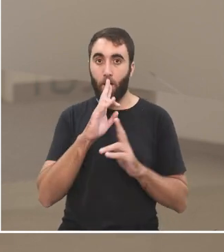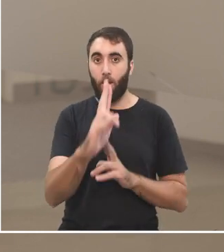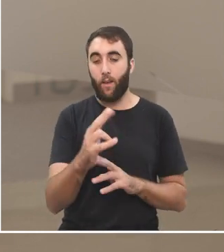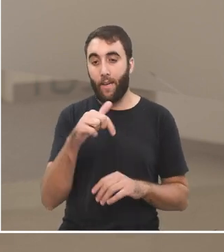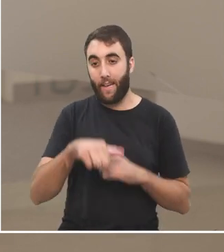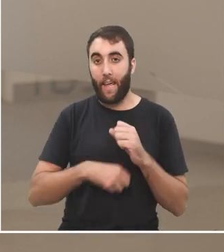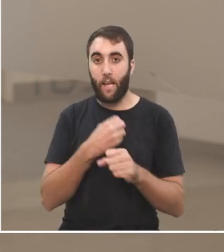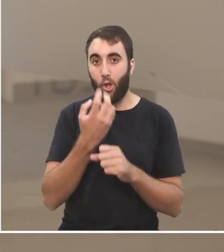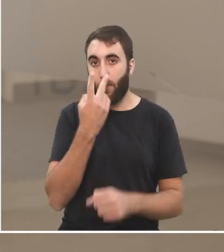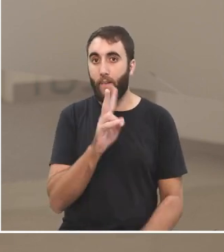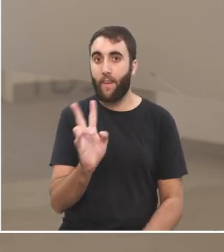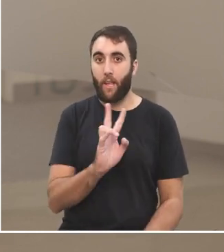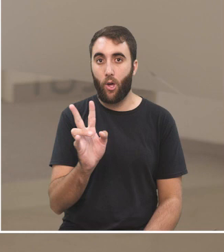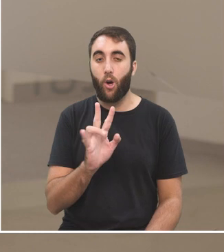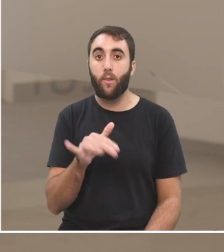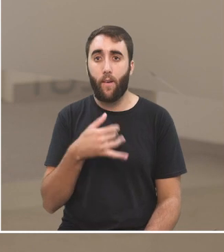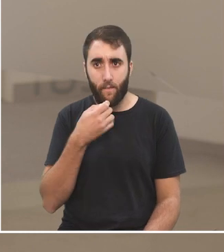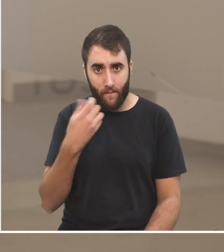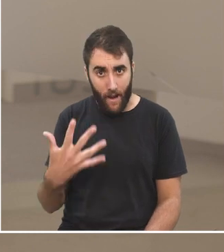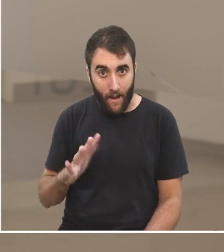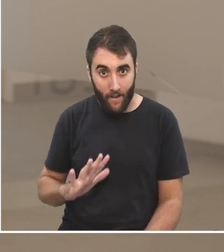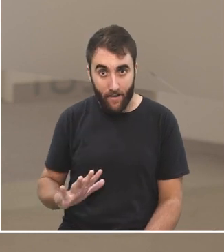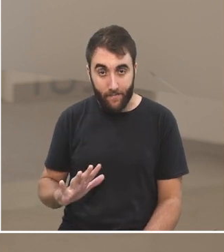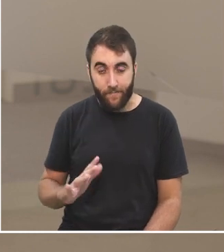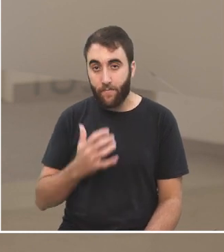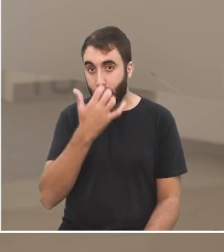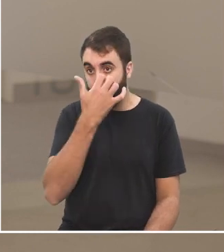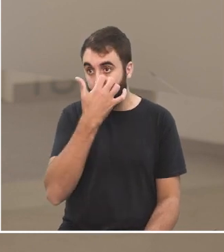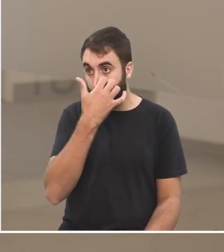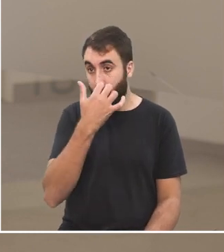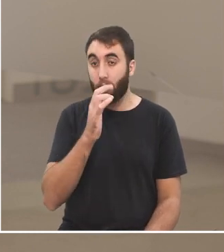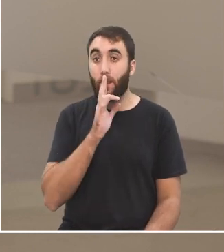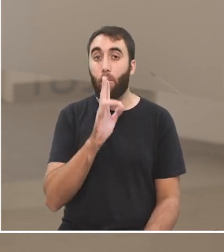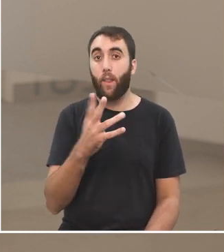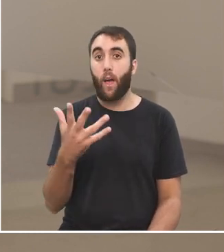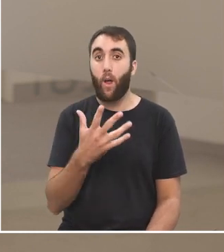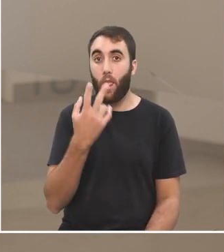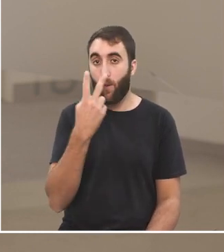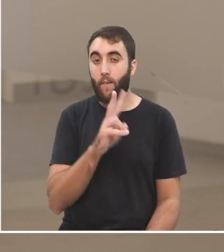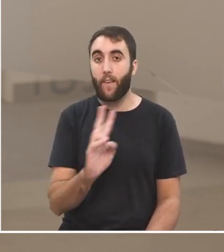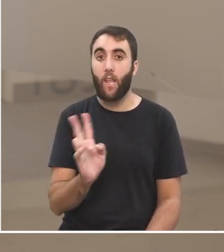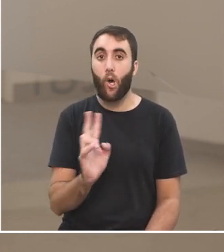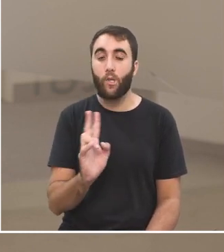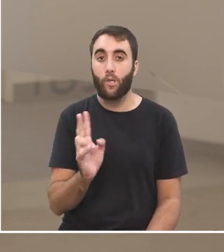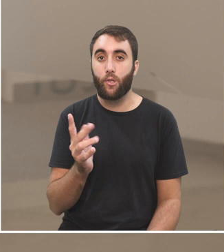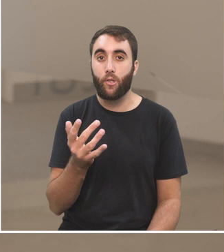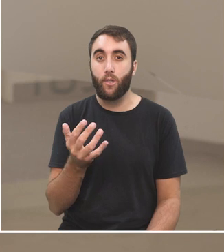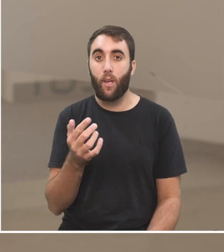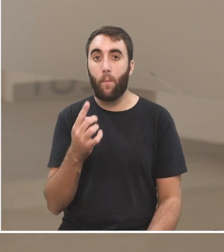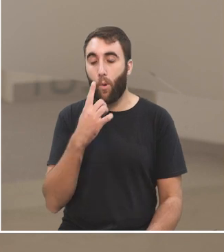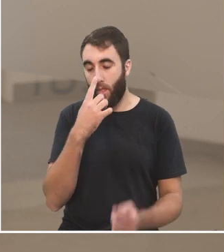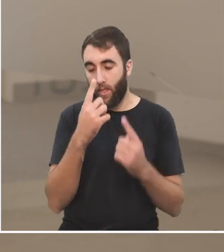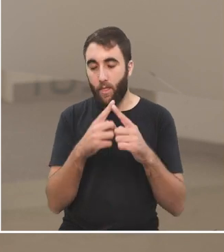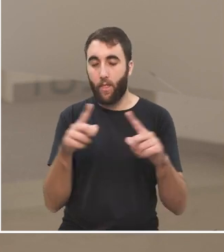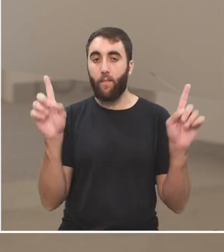2022, ¿vale decir eso? Mi respuesta en este momento de 2022 es muy